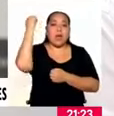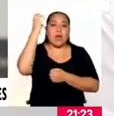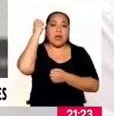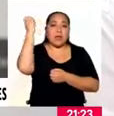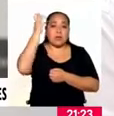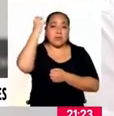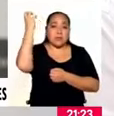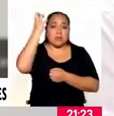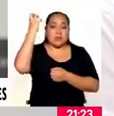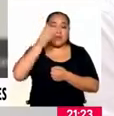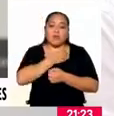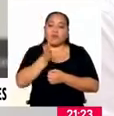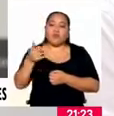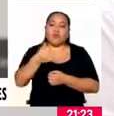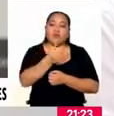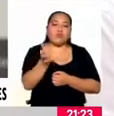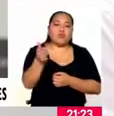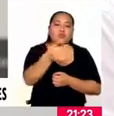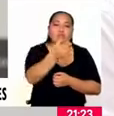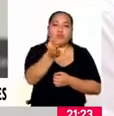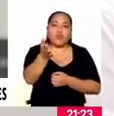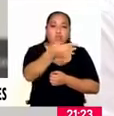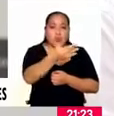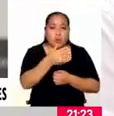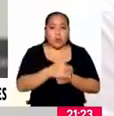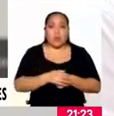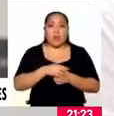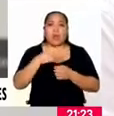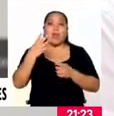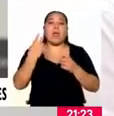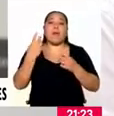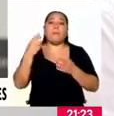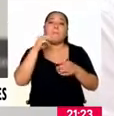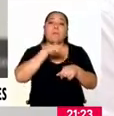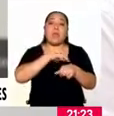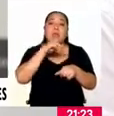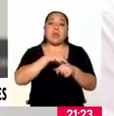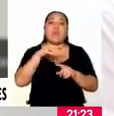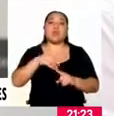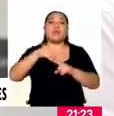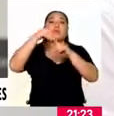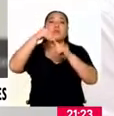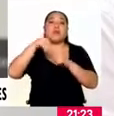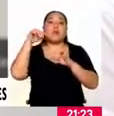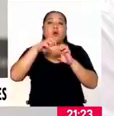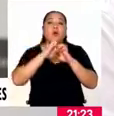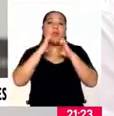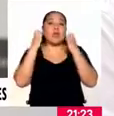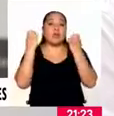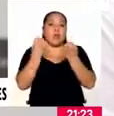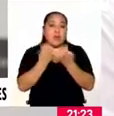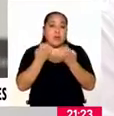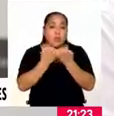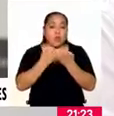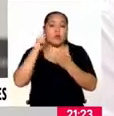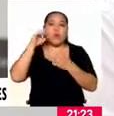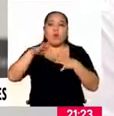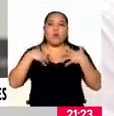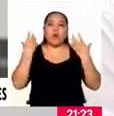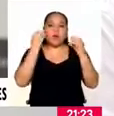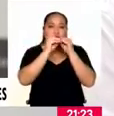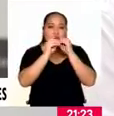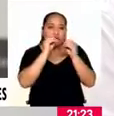nuestros distritos, con una tripulación de médicos especialistas y con equipos que pueden resolver su caso en